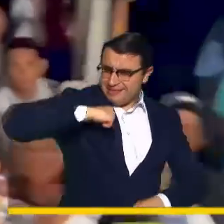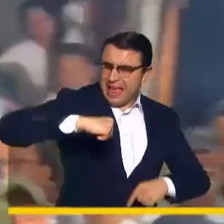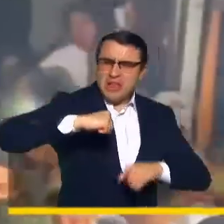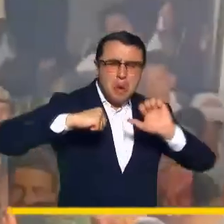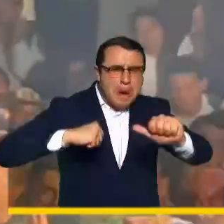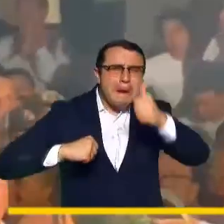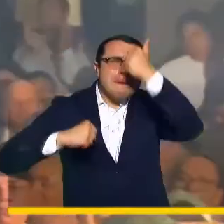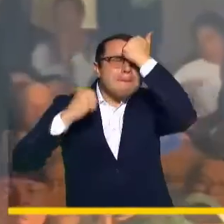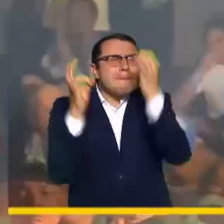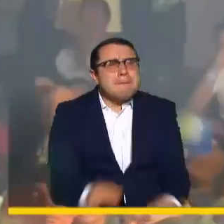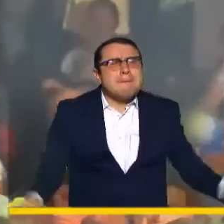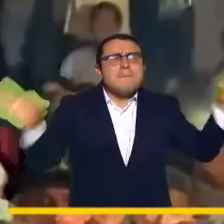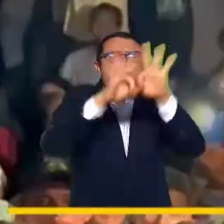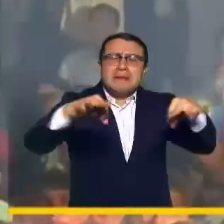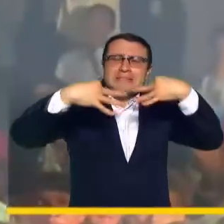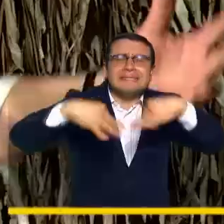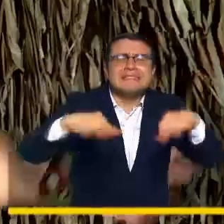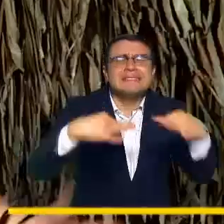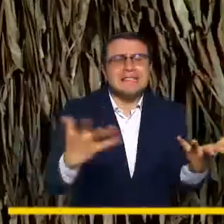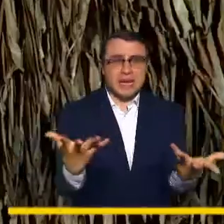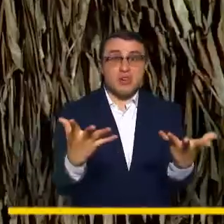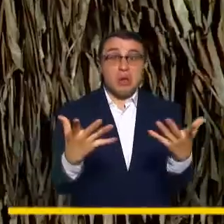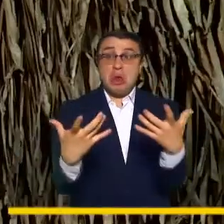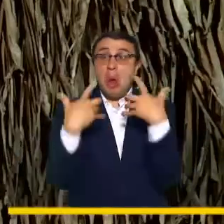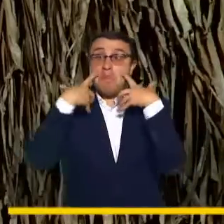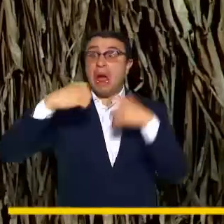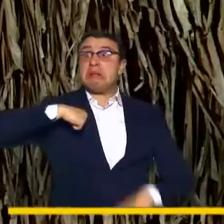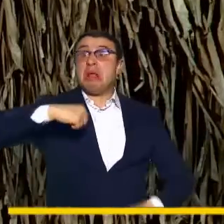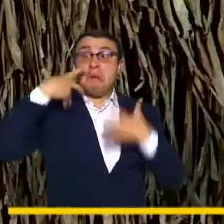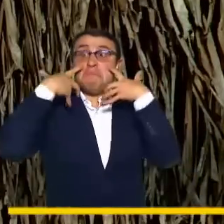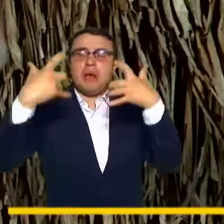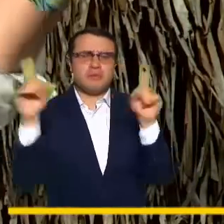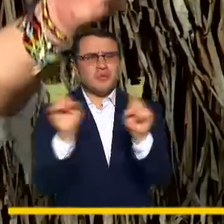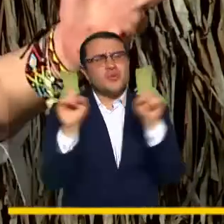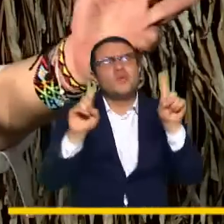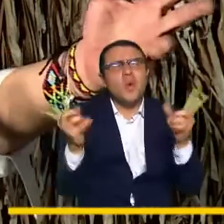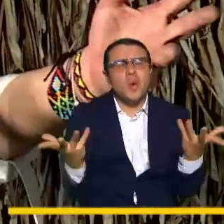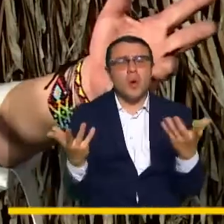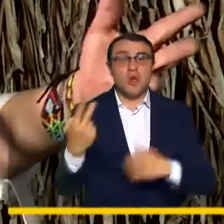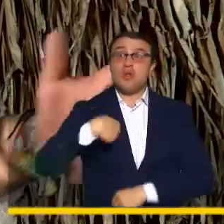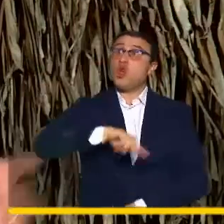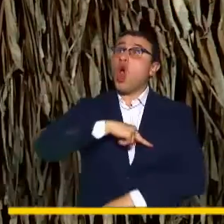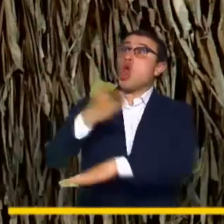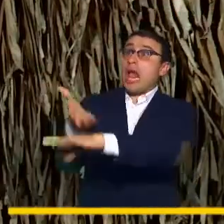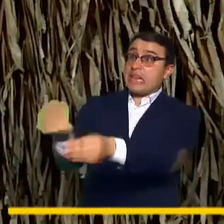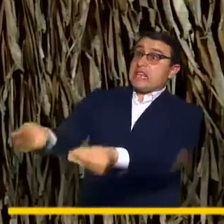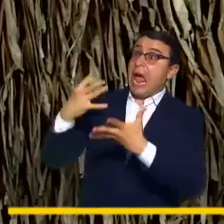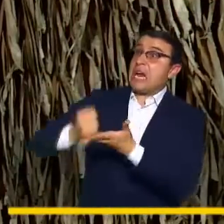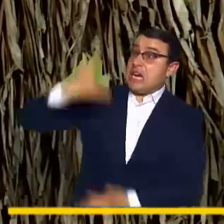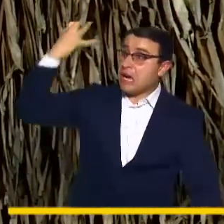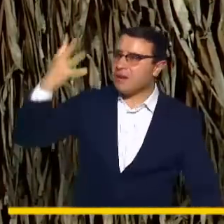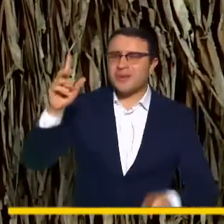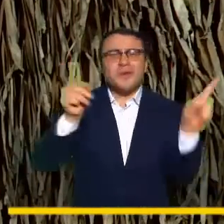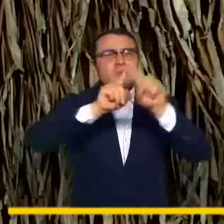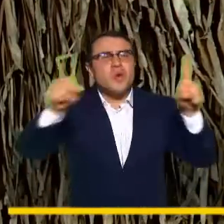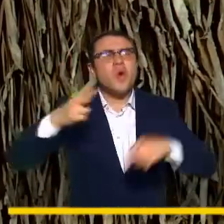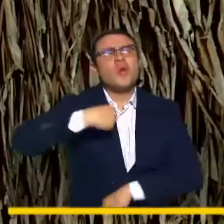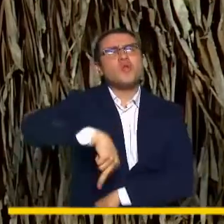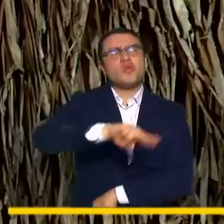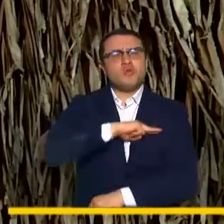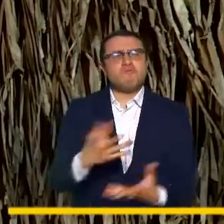elementales, simples. No son exagerados. No estamos pidiendo riquezas. Estamos